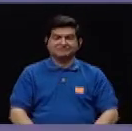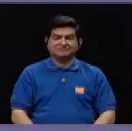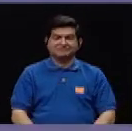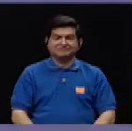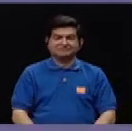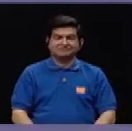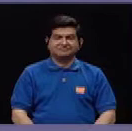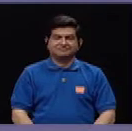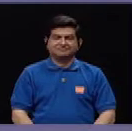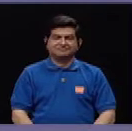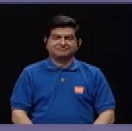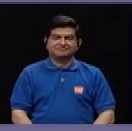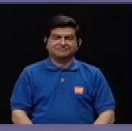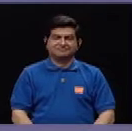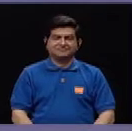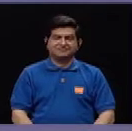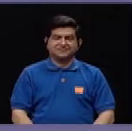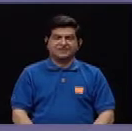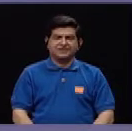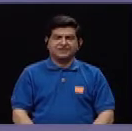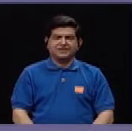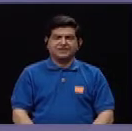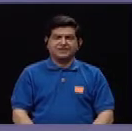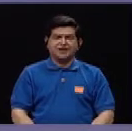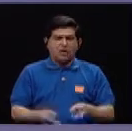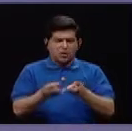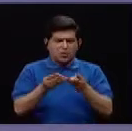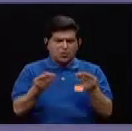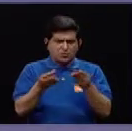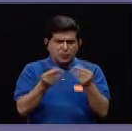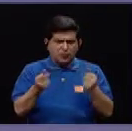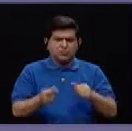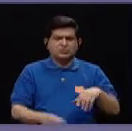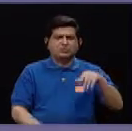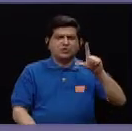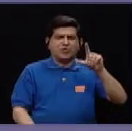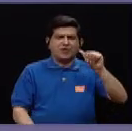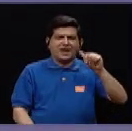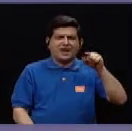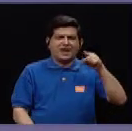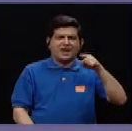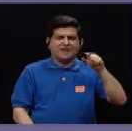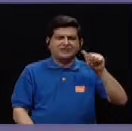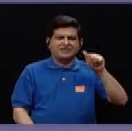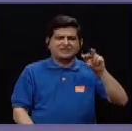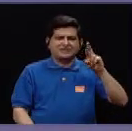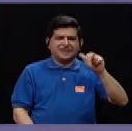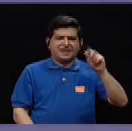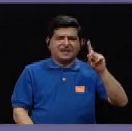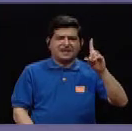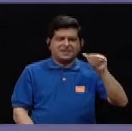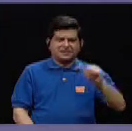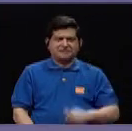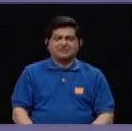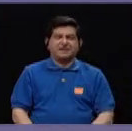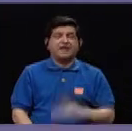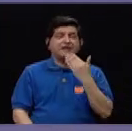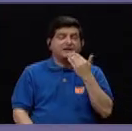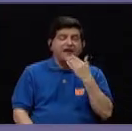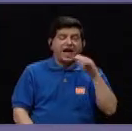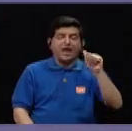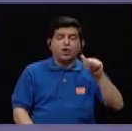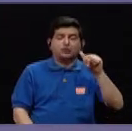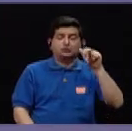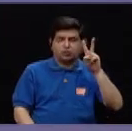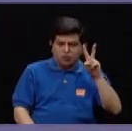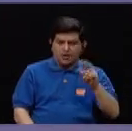ahí, la producción en La Zaranda me buscó para hacer, gracias a Alonso Venegas,